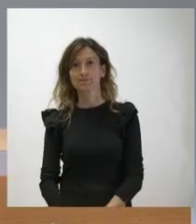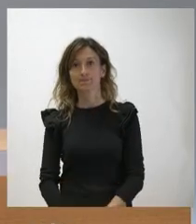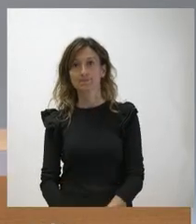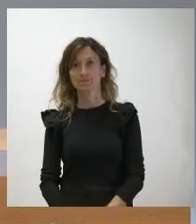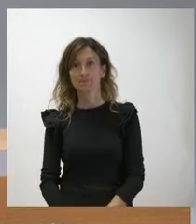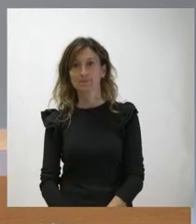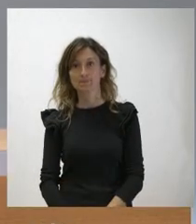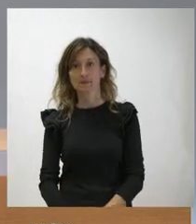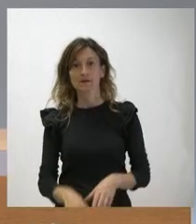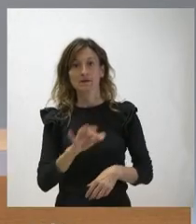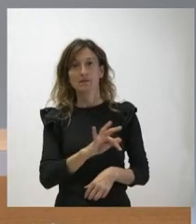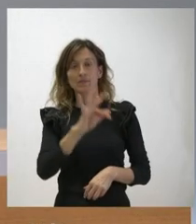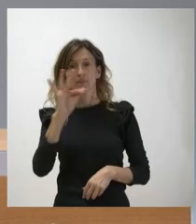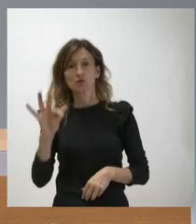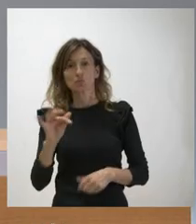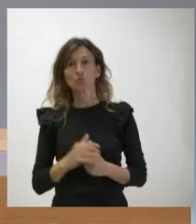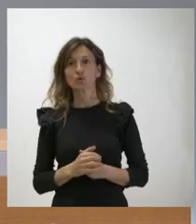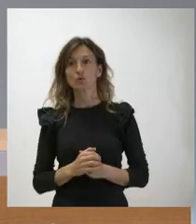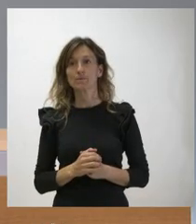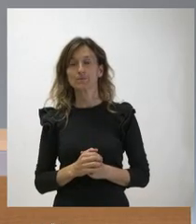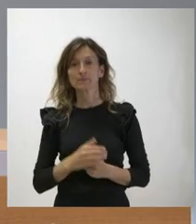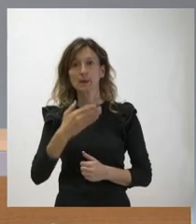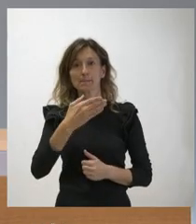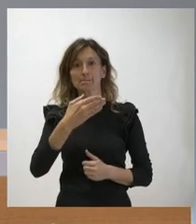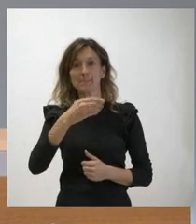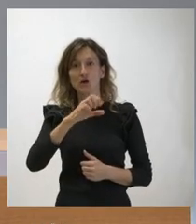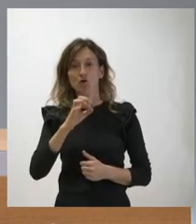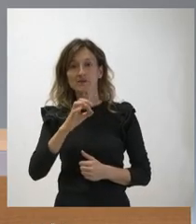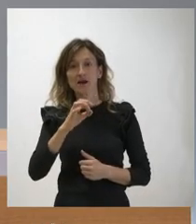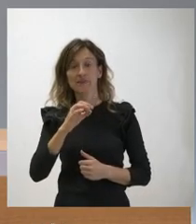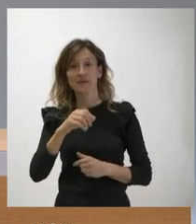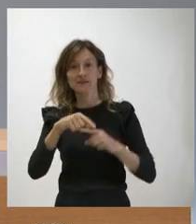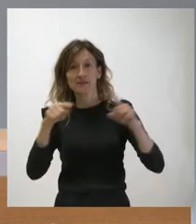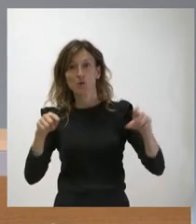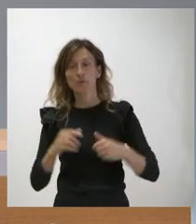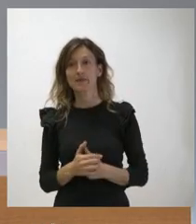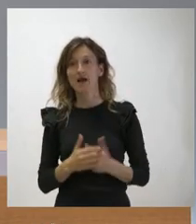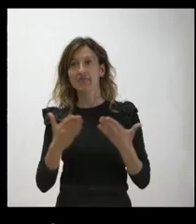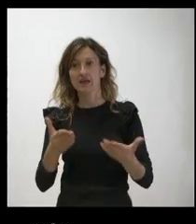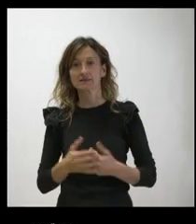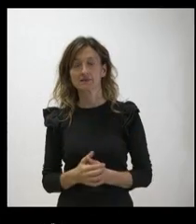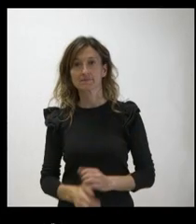segunda intervención en este turno es la de begoña rincón de Segovia Audaz adelante